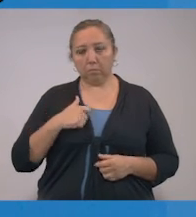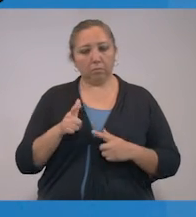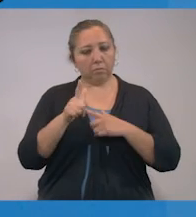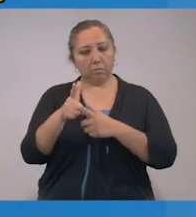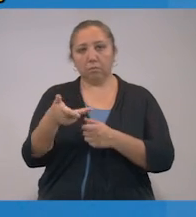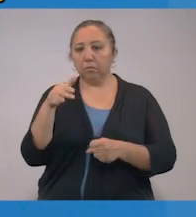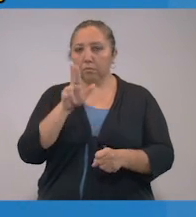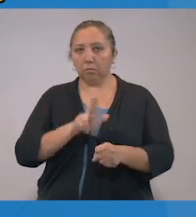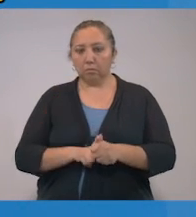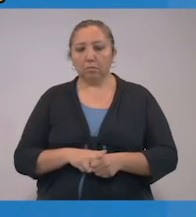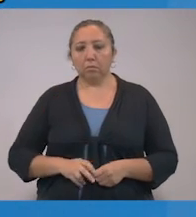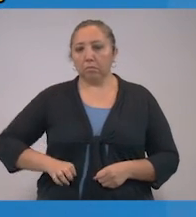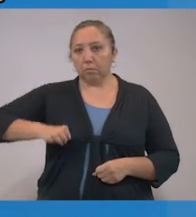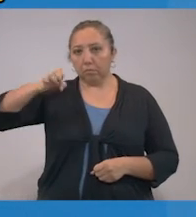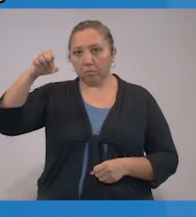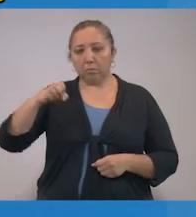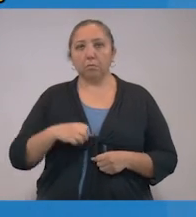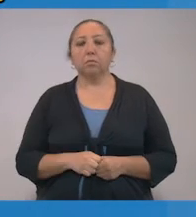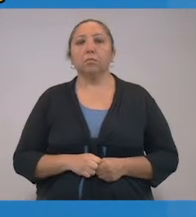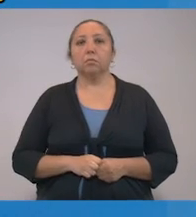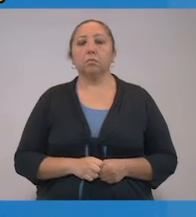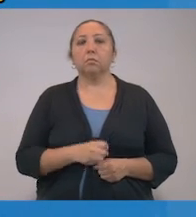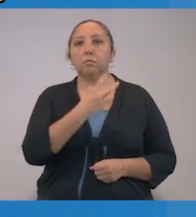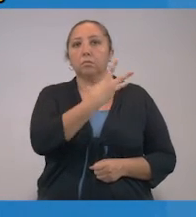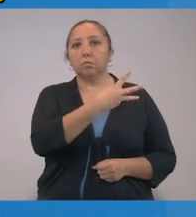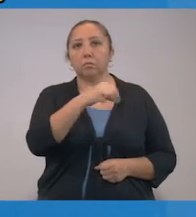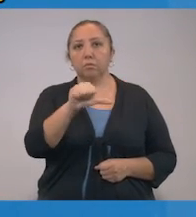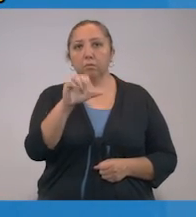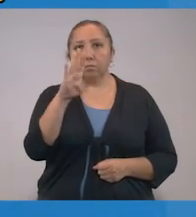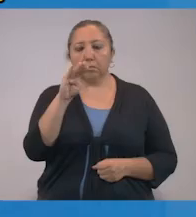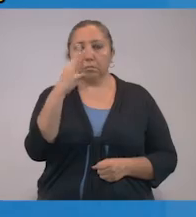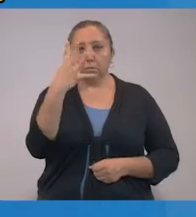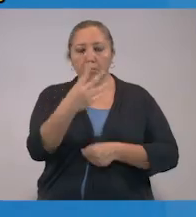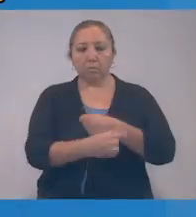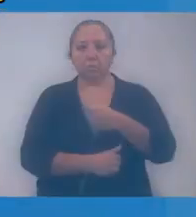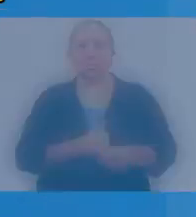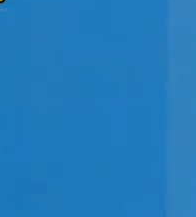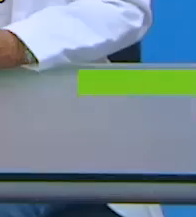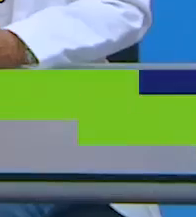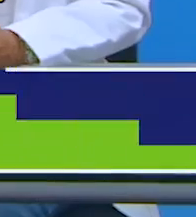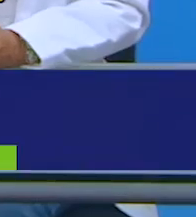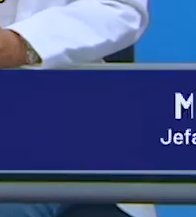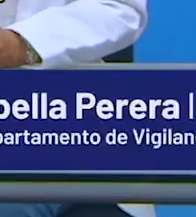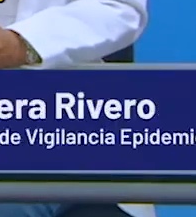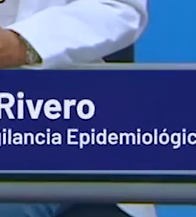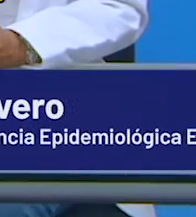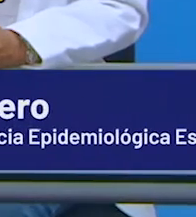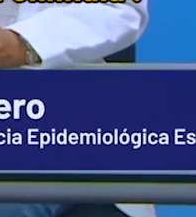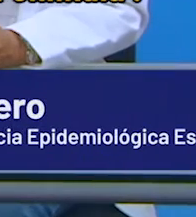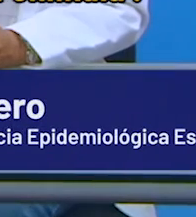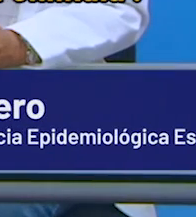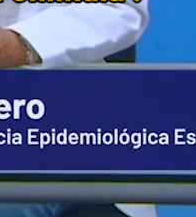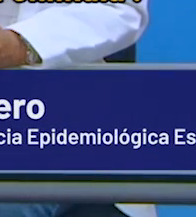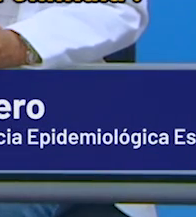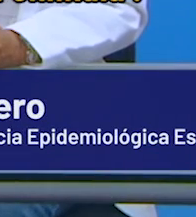hospitalizada. El rango de edad de los casos confirmados es de 3 a 94 años. Es el informe por hoy, doctor. Muchas gracias,